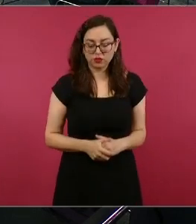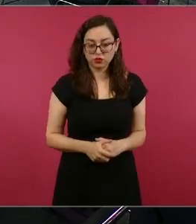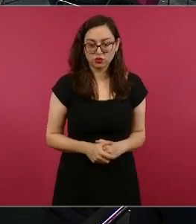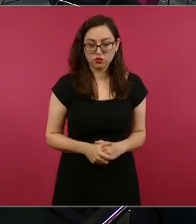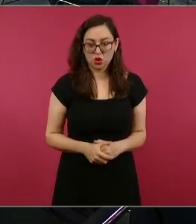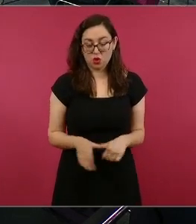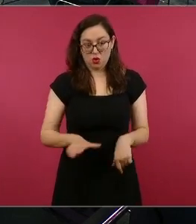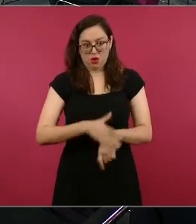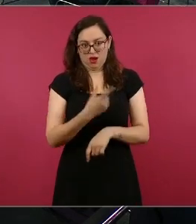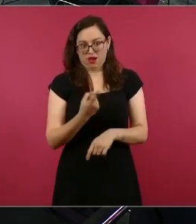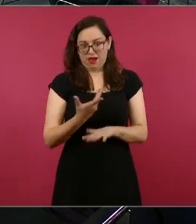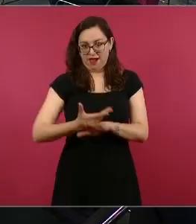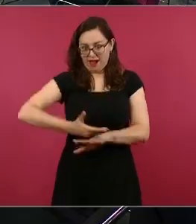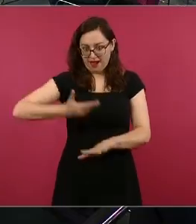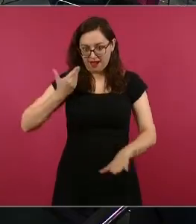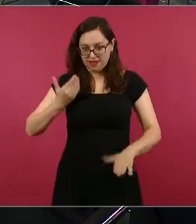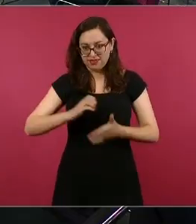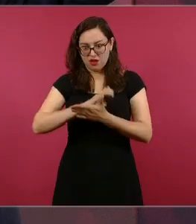favorita